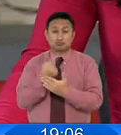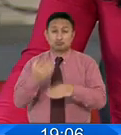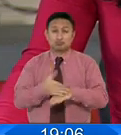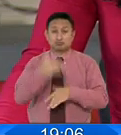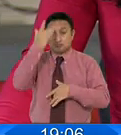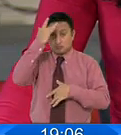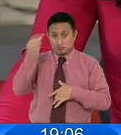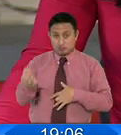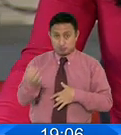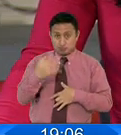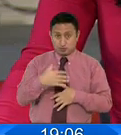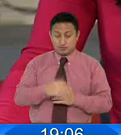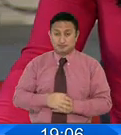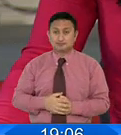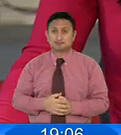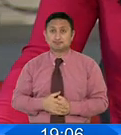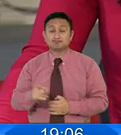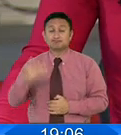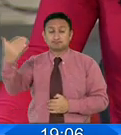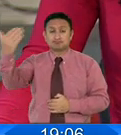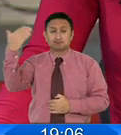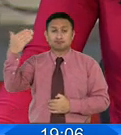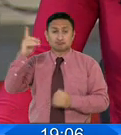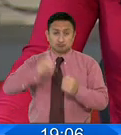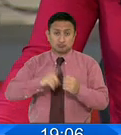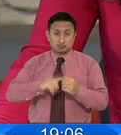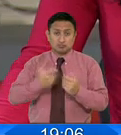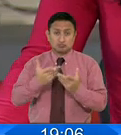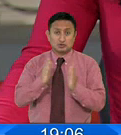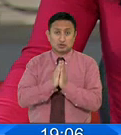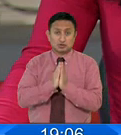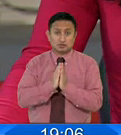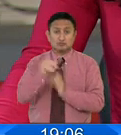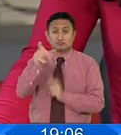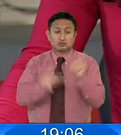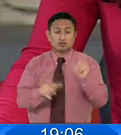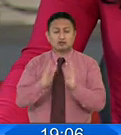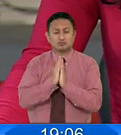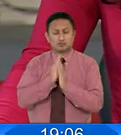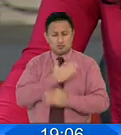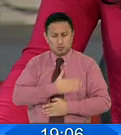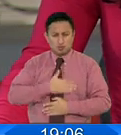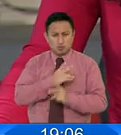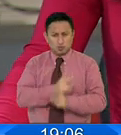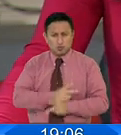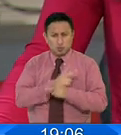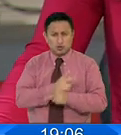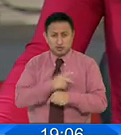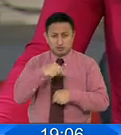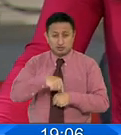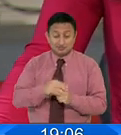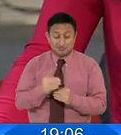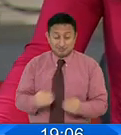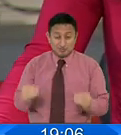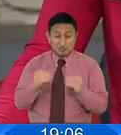con COVID-19. El alcalde de Quito pidió a la ciudadanía responsabilidad y disciplina para evitar más